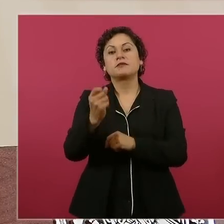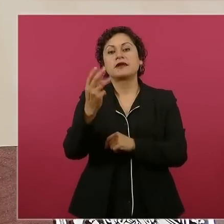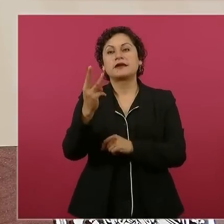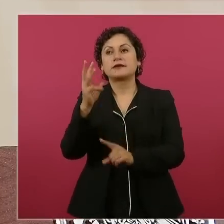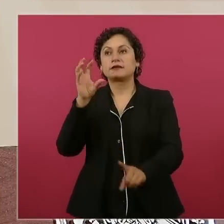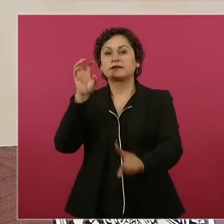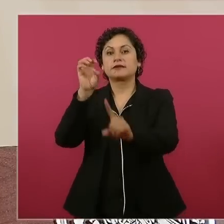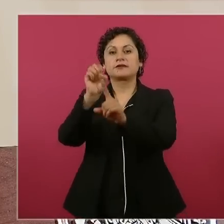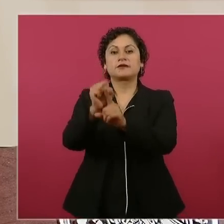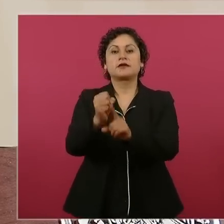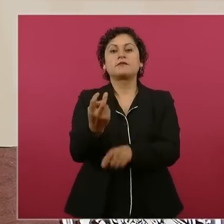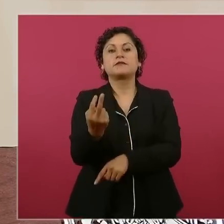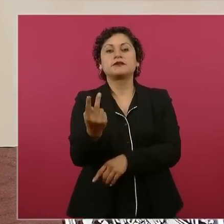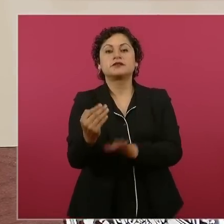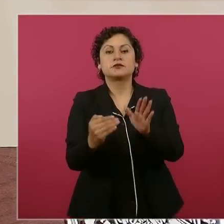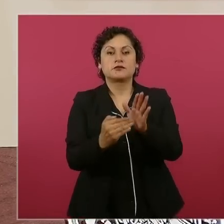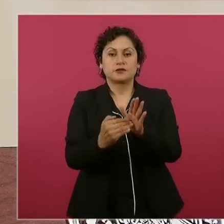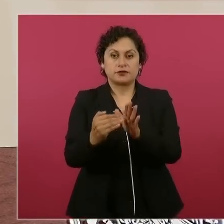25 millones